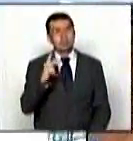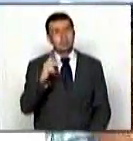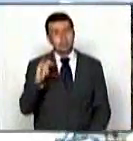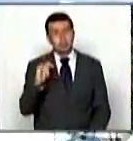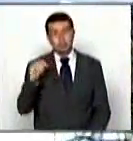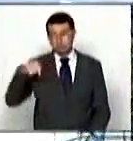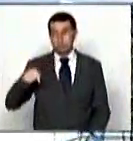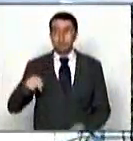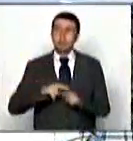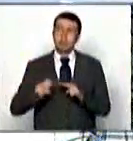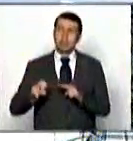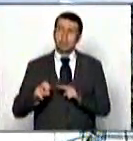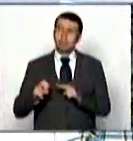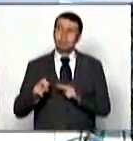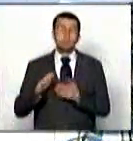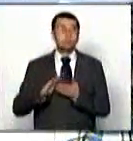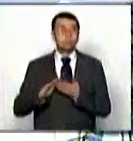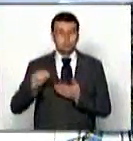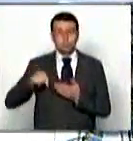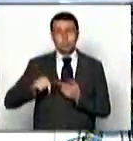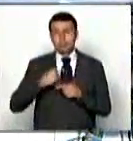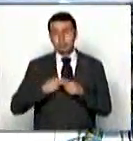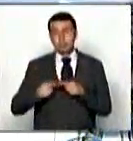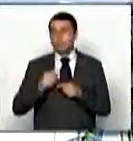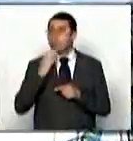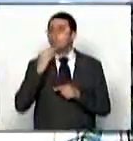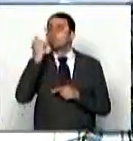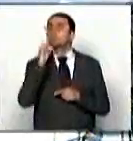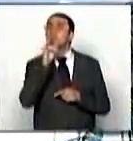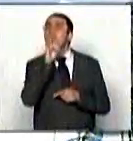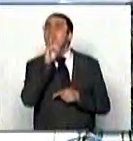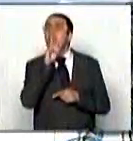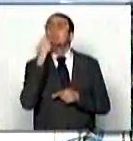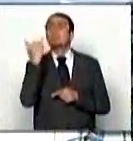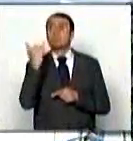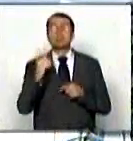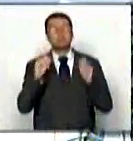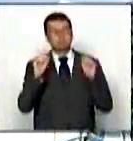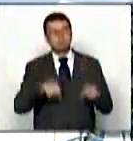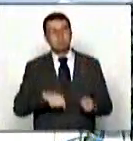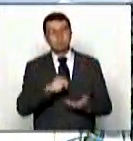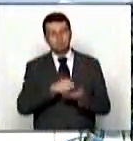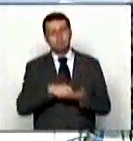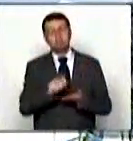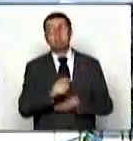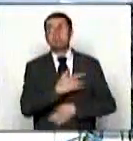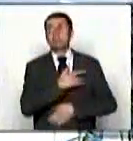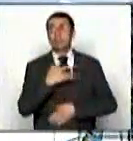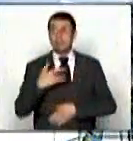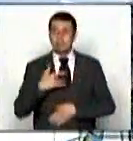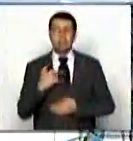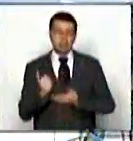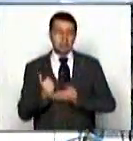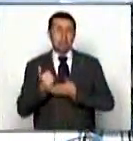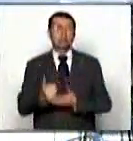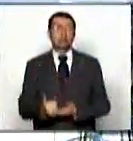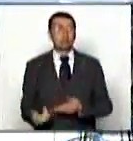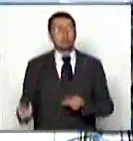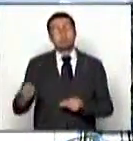leía algunos informes, algunas noticias, en Estados Unidos fue aprobado como terapia alternativa. Hace algunos